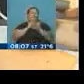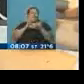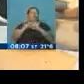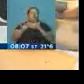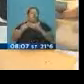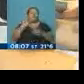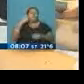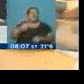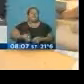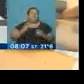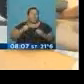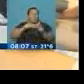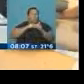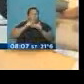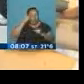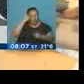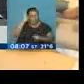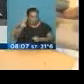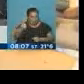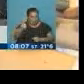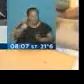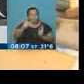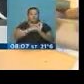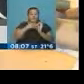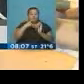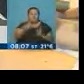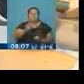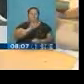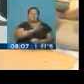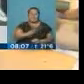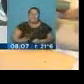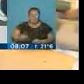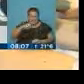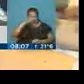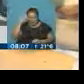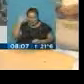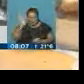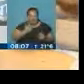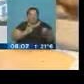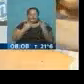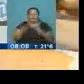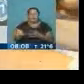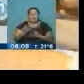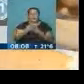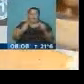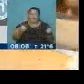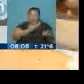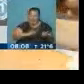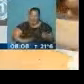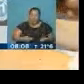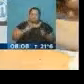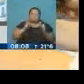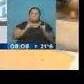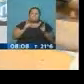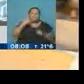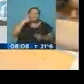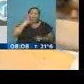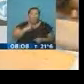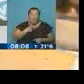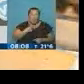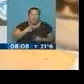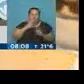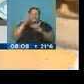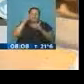van a tomar estas decisiones es el 91, que dice que el presidente de la nación cesa en el poder el mismo día en